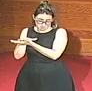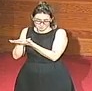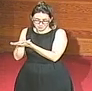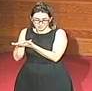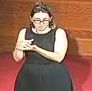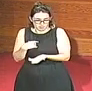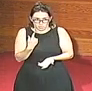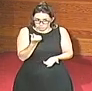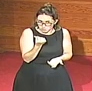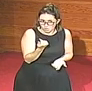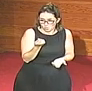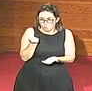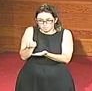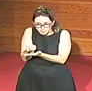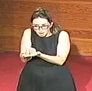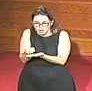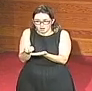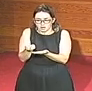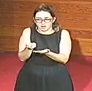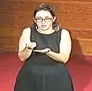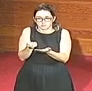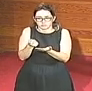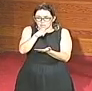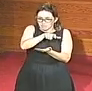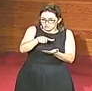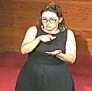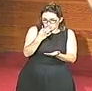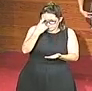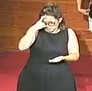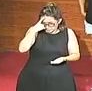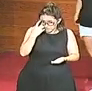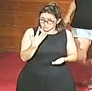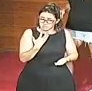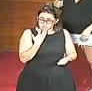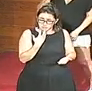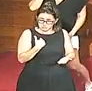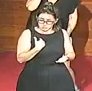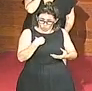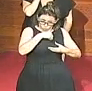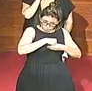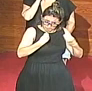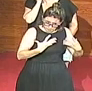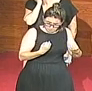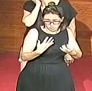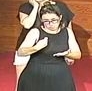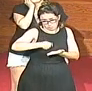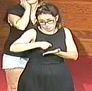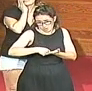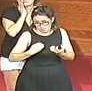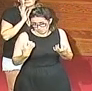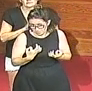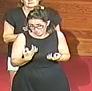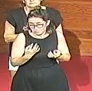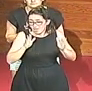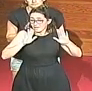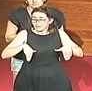cuesta dinero y hay que pagarlo y hacerle ver a la opinión pública que si quieres unos contenidos se tienen que pagar. Entonces, los